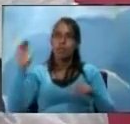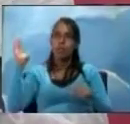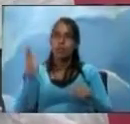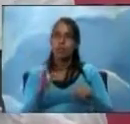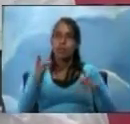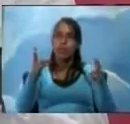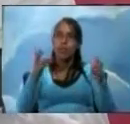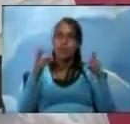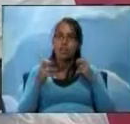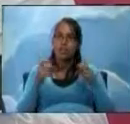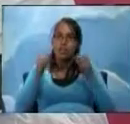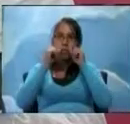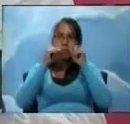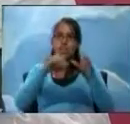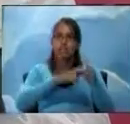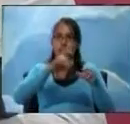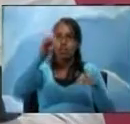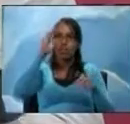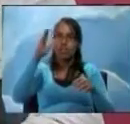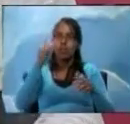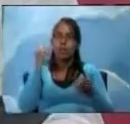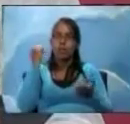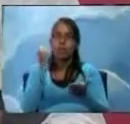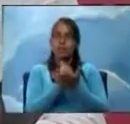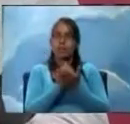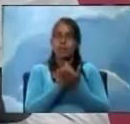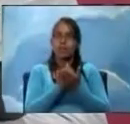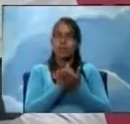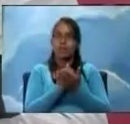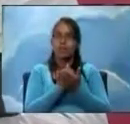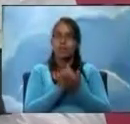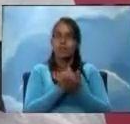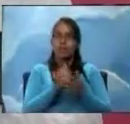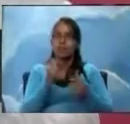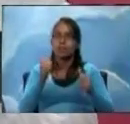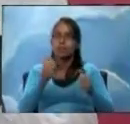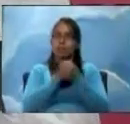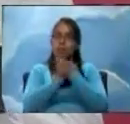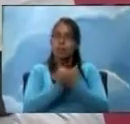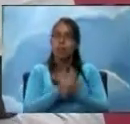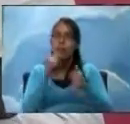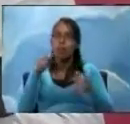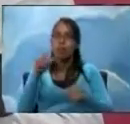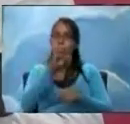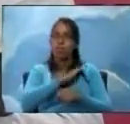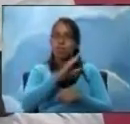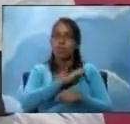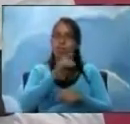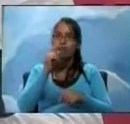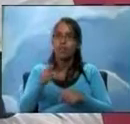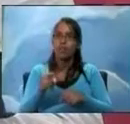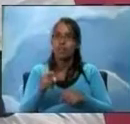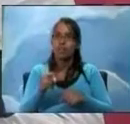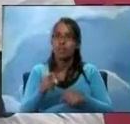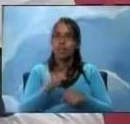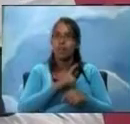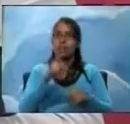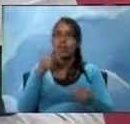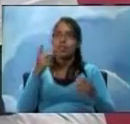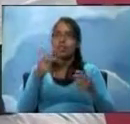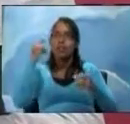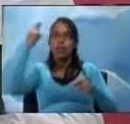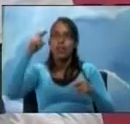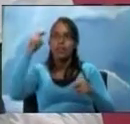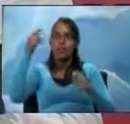venimos a recibir la bendición de Dios. Amén. Sí. Bien, mis amados, hoy me toca acá dar